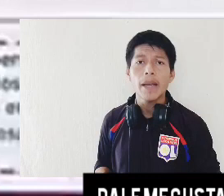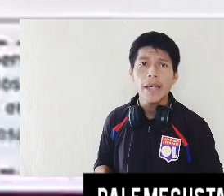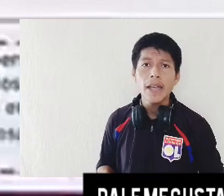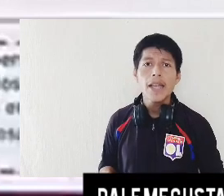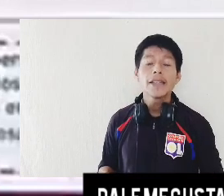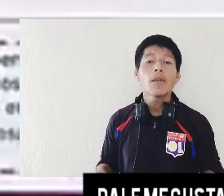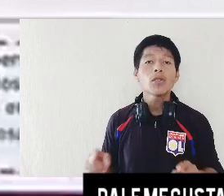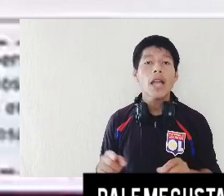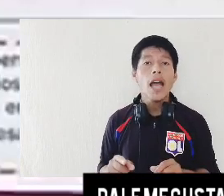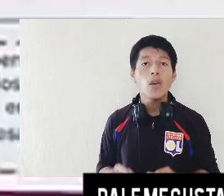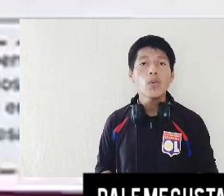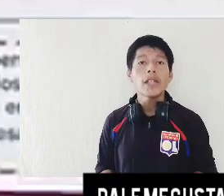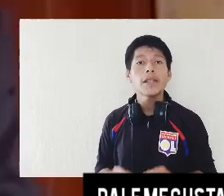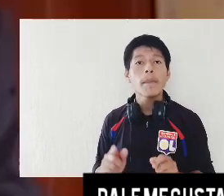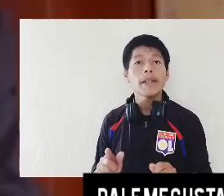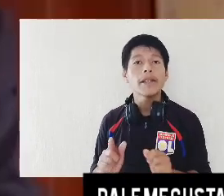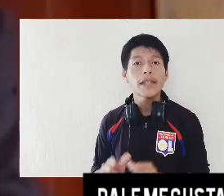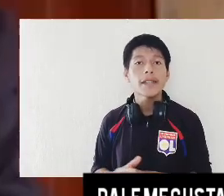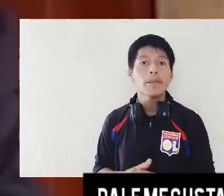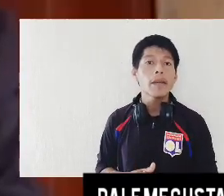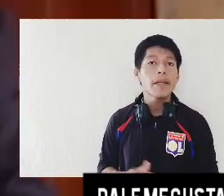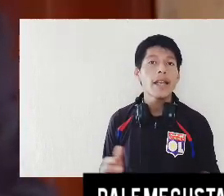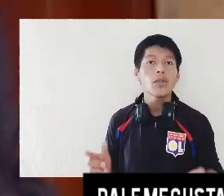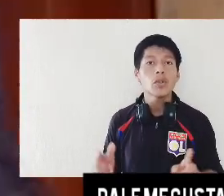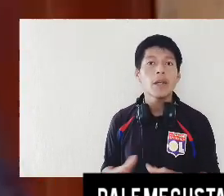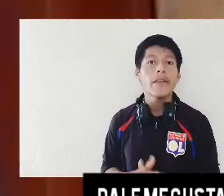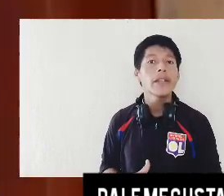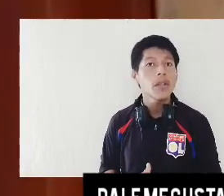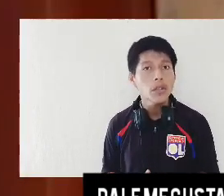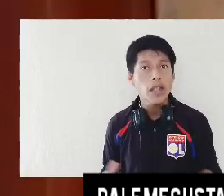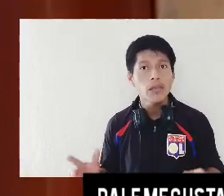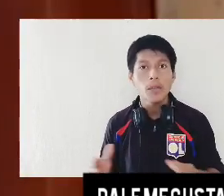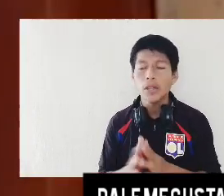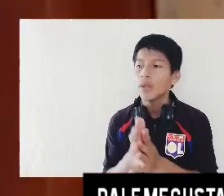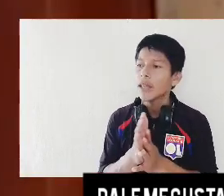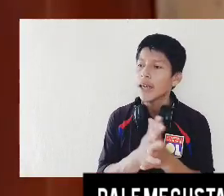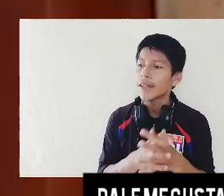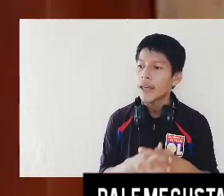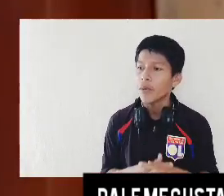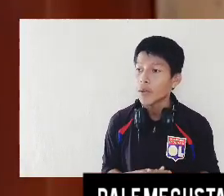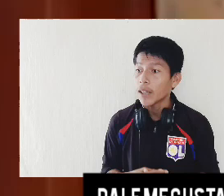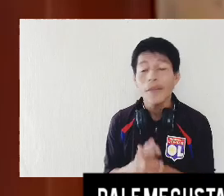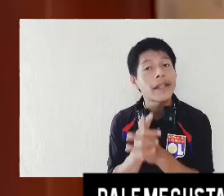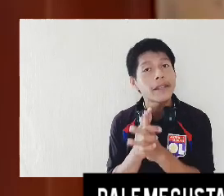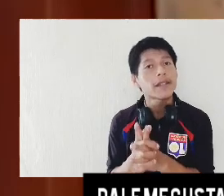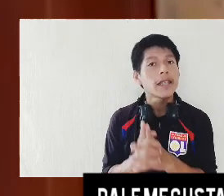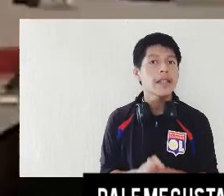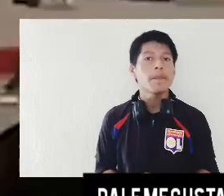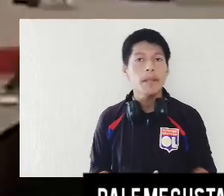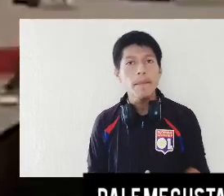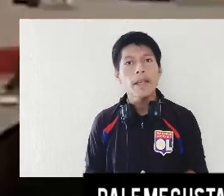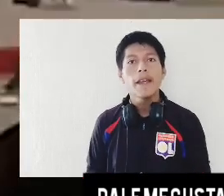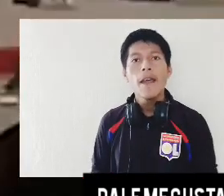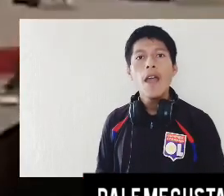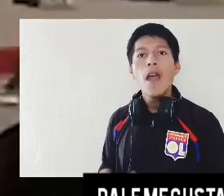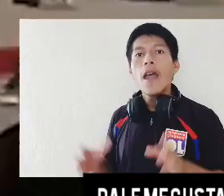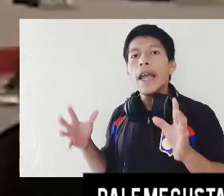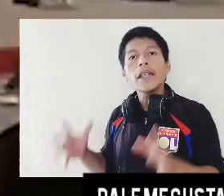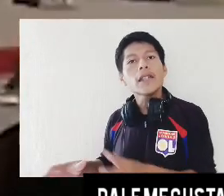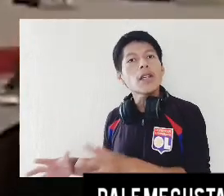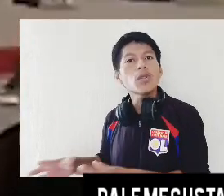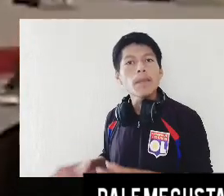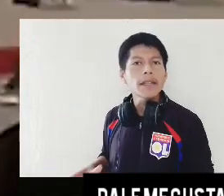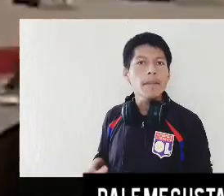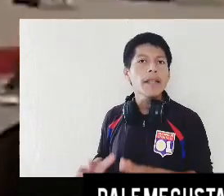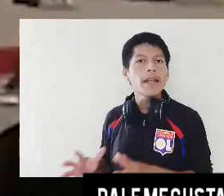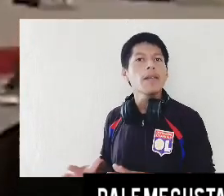inicio de semana. Estamos a lunes 26 de septiembre del año 2022 y hay información que darles a conocer. 26 de septiembre.